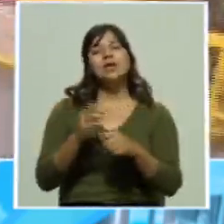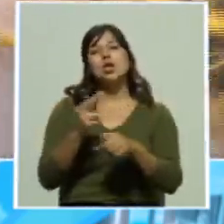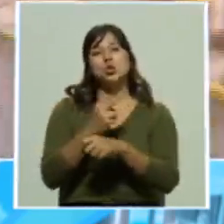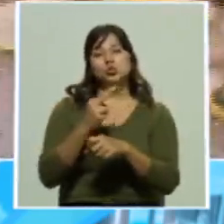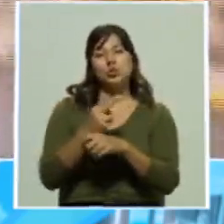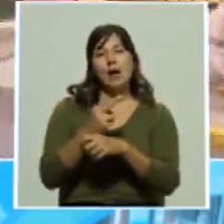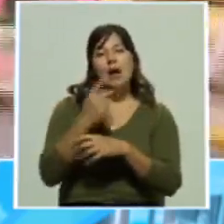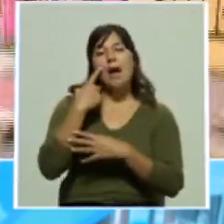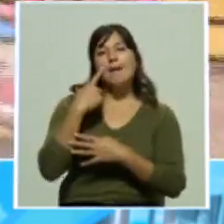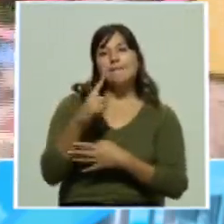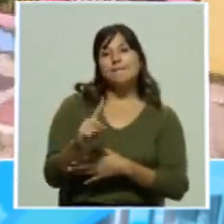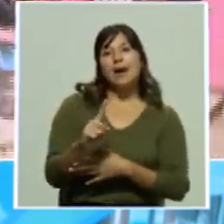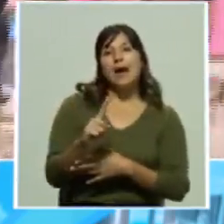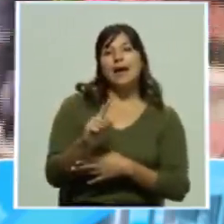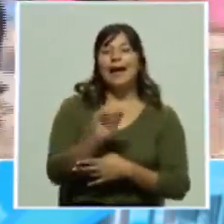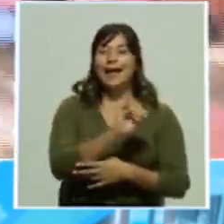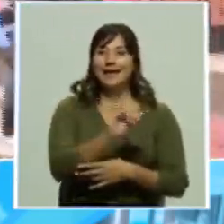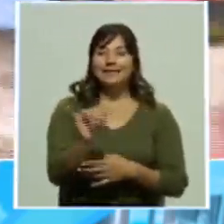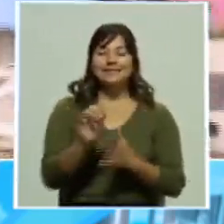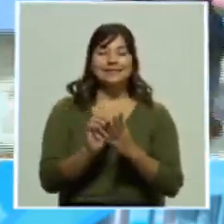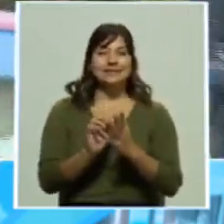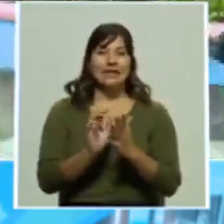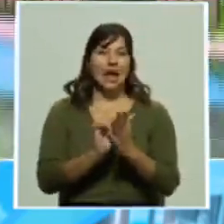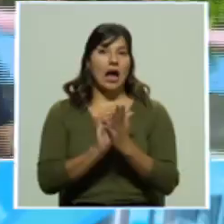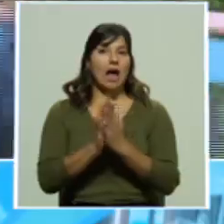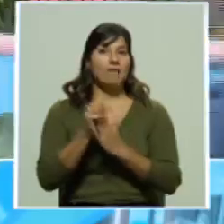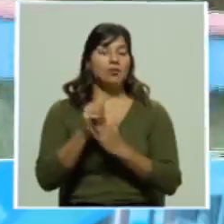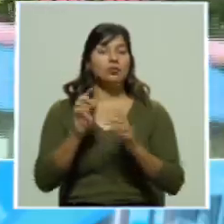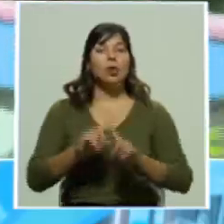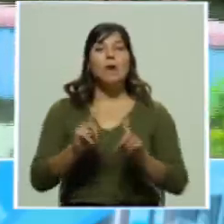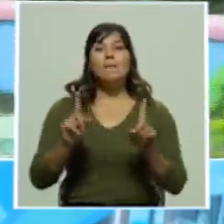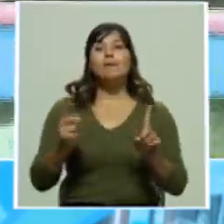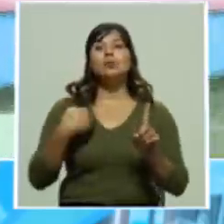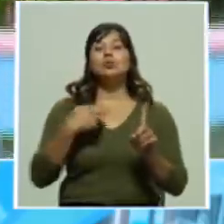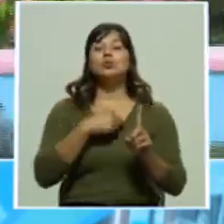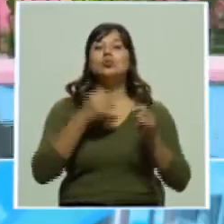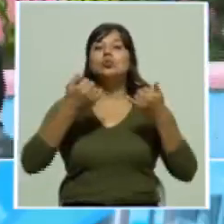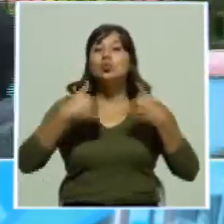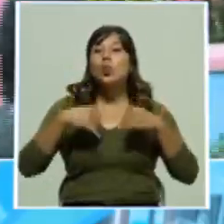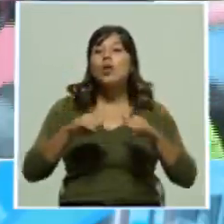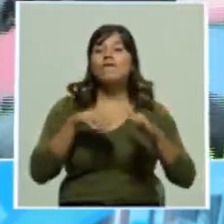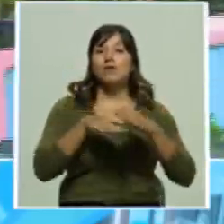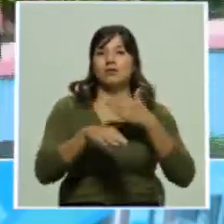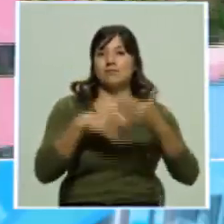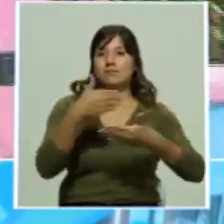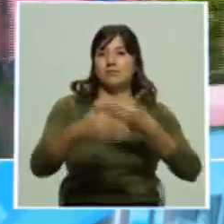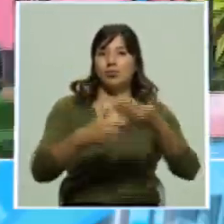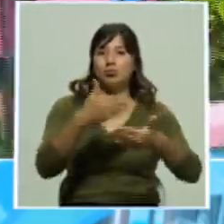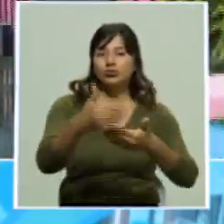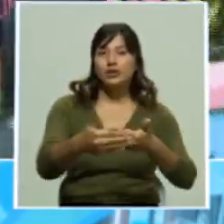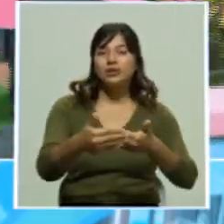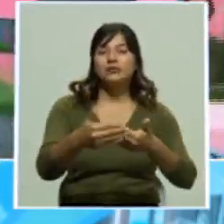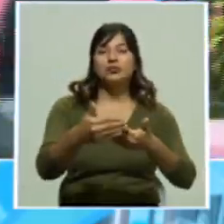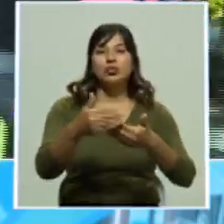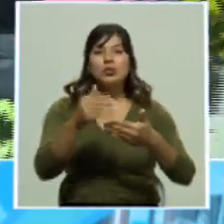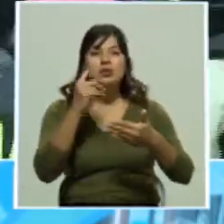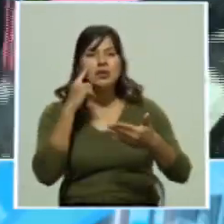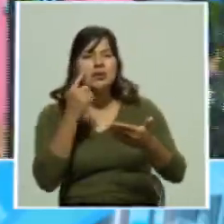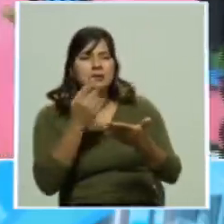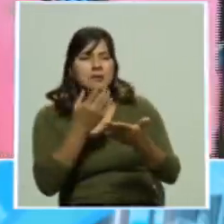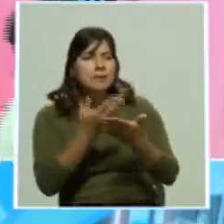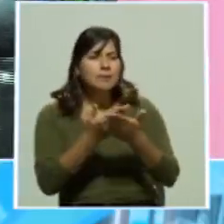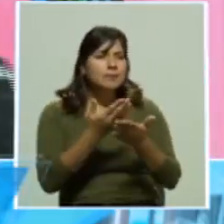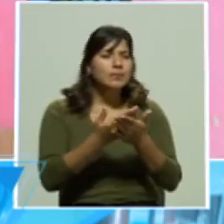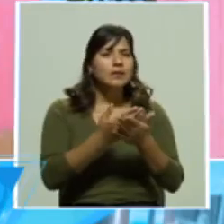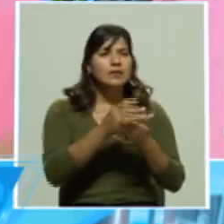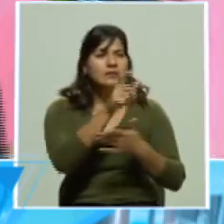organización para esta explotación. Sin embargo, estamos en este momento en el proceso de acreditación de las víctimas